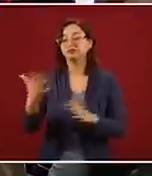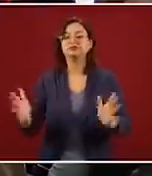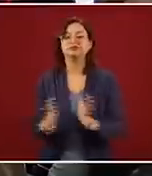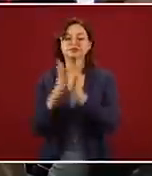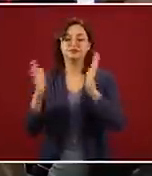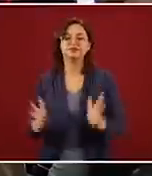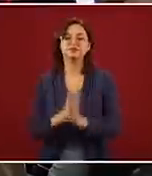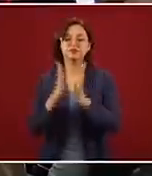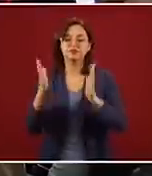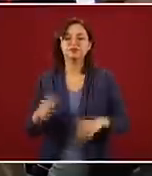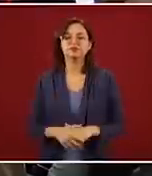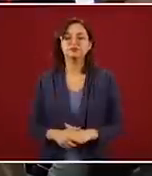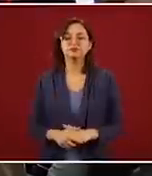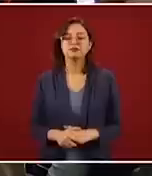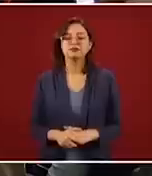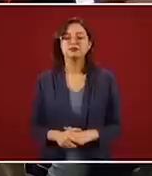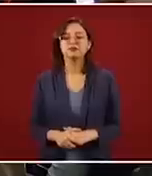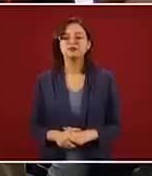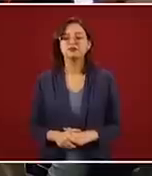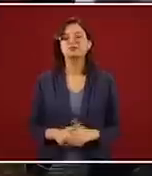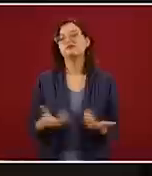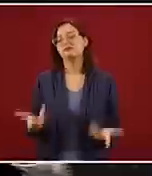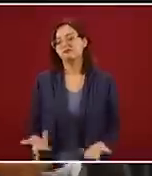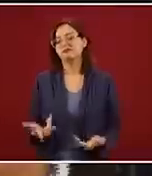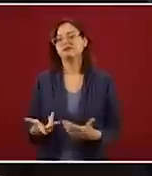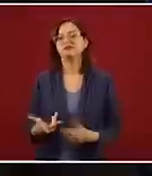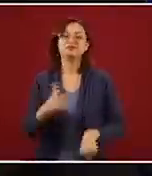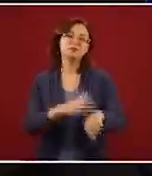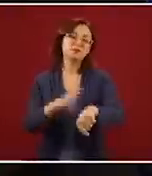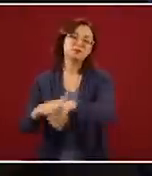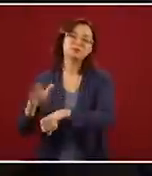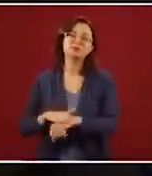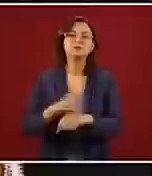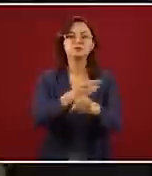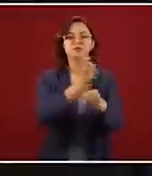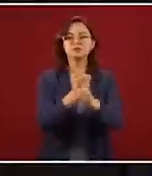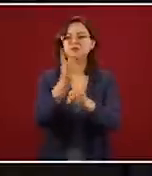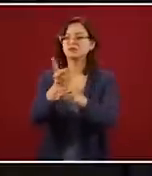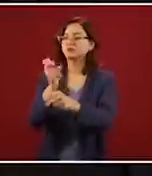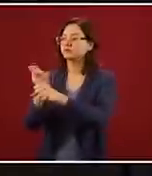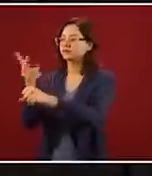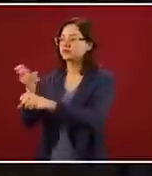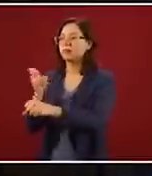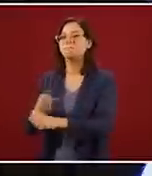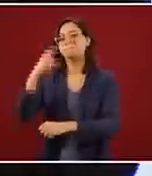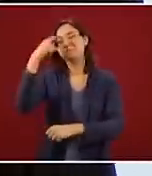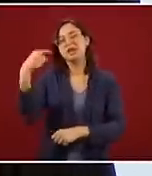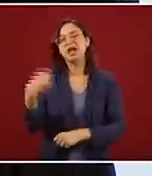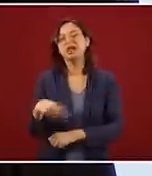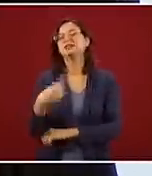y es muy probable que se haga una convocatoria para que 100,